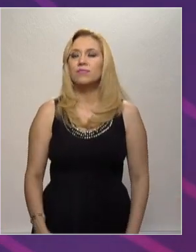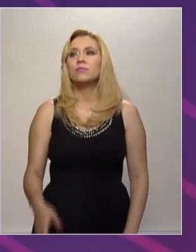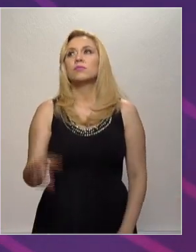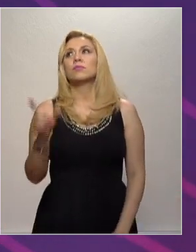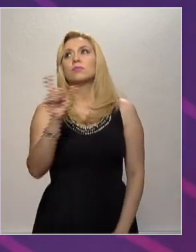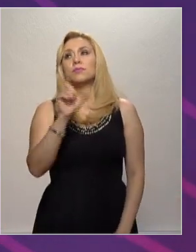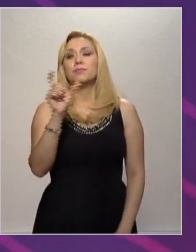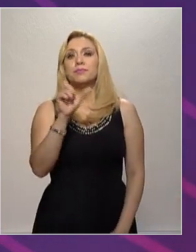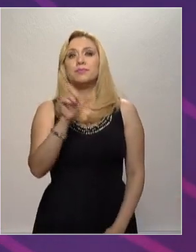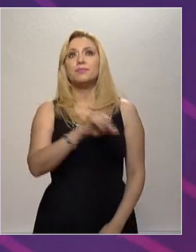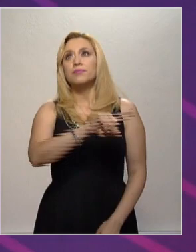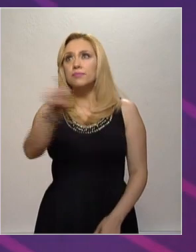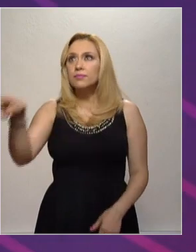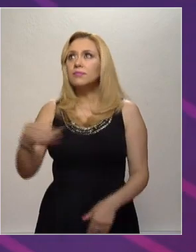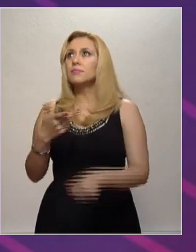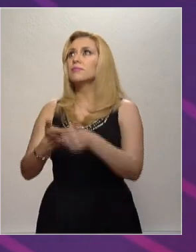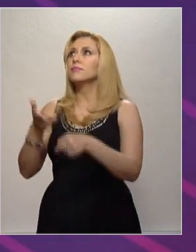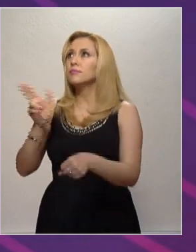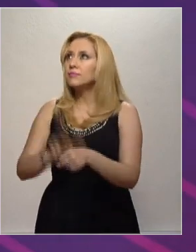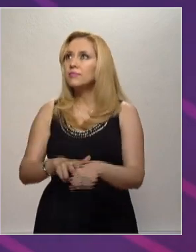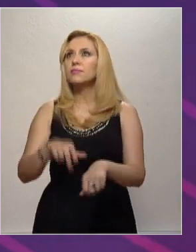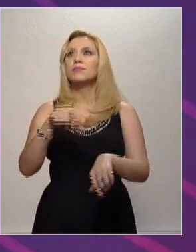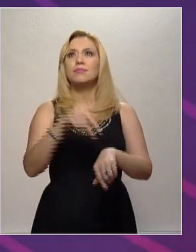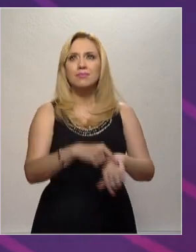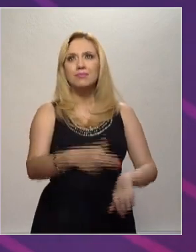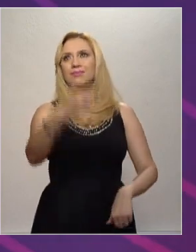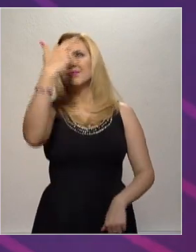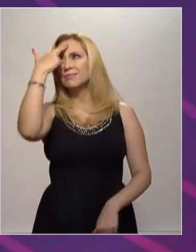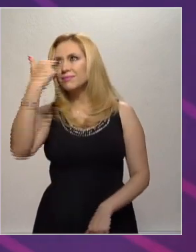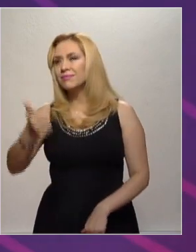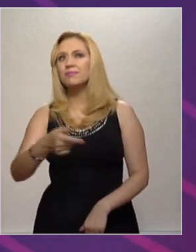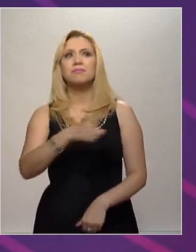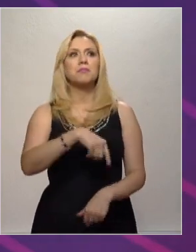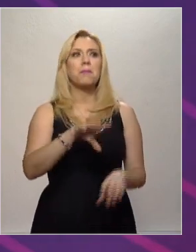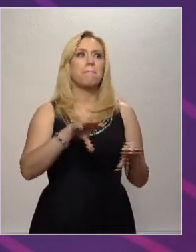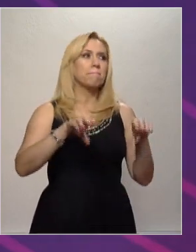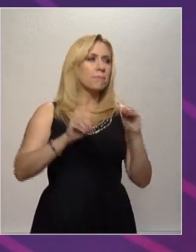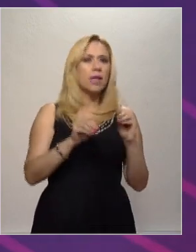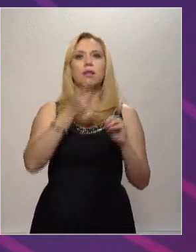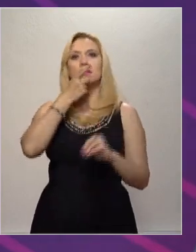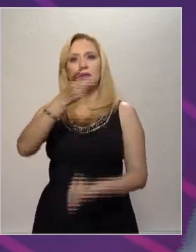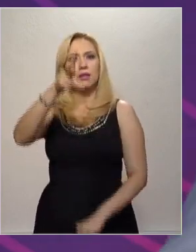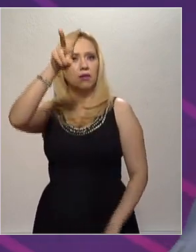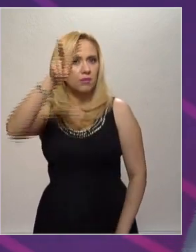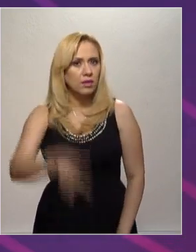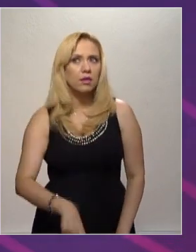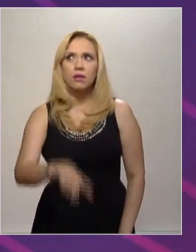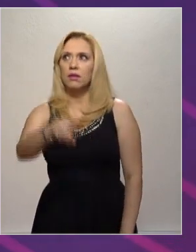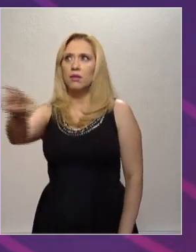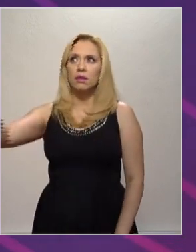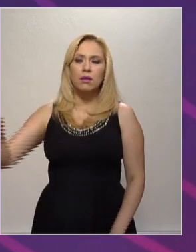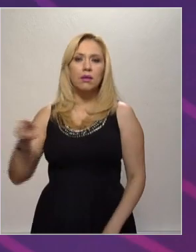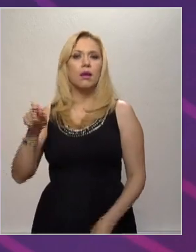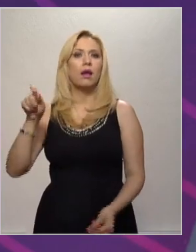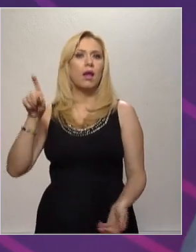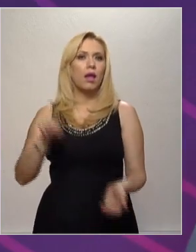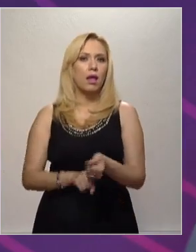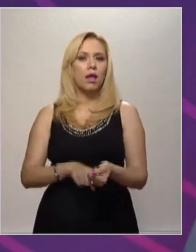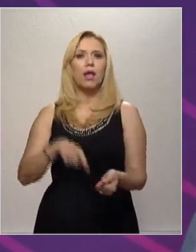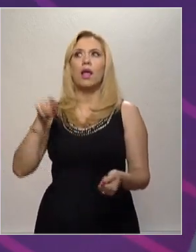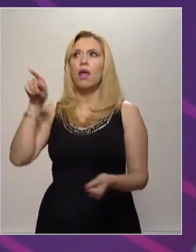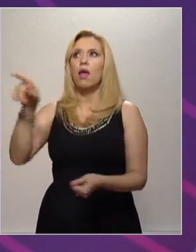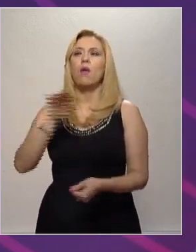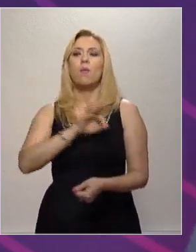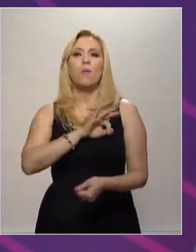parte estructural, institucional, que muchas veces no decimos y que hay que decirlo porque es la que genera las inercias para